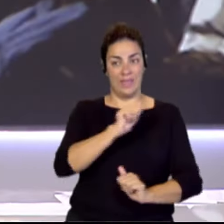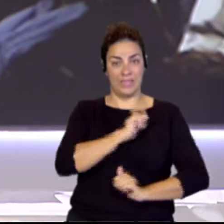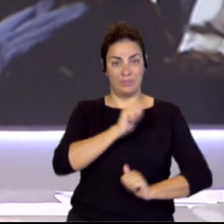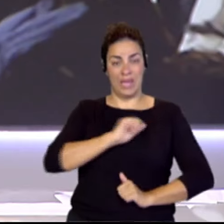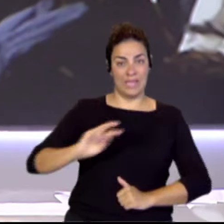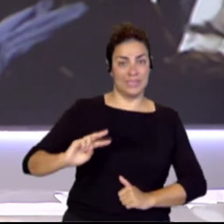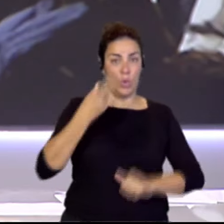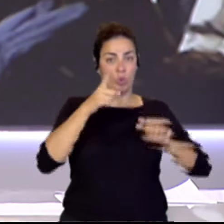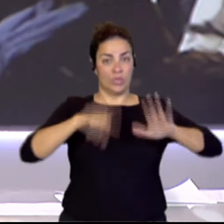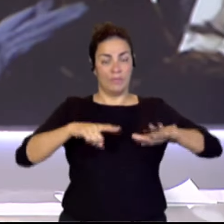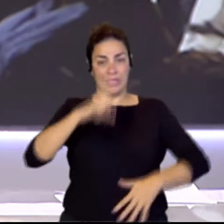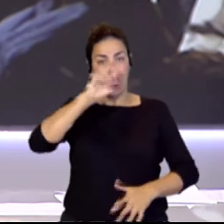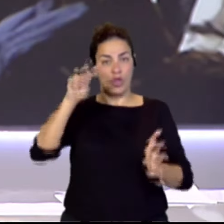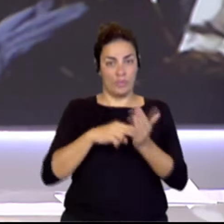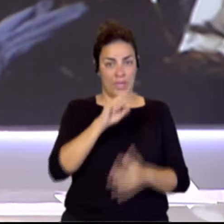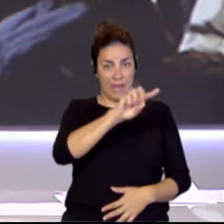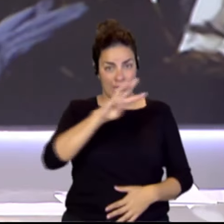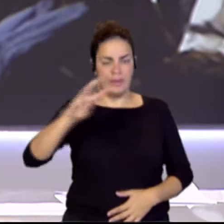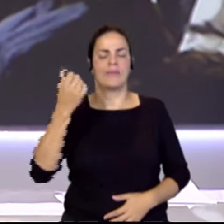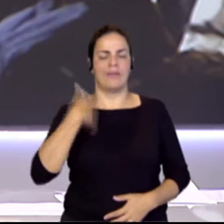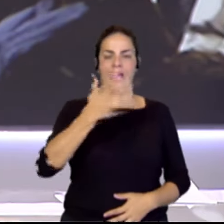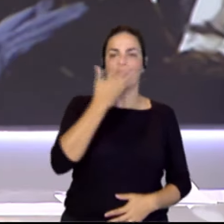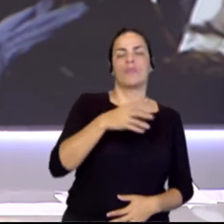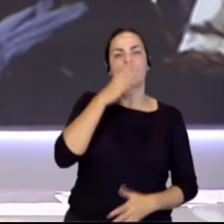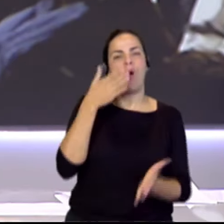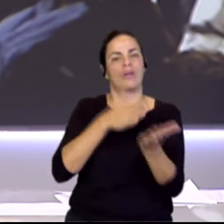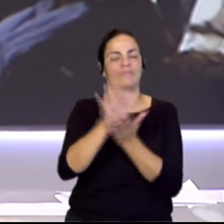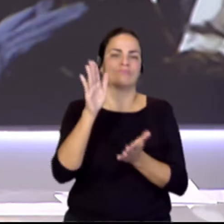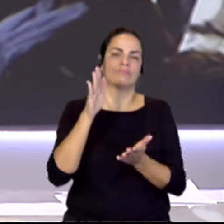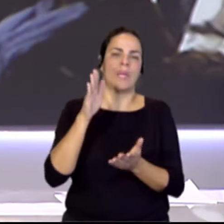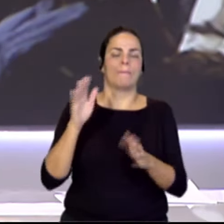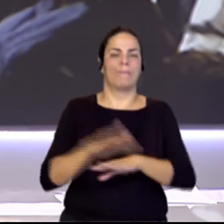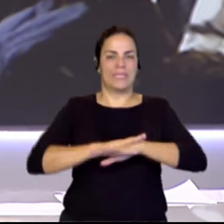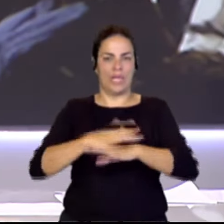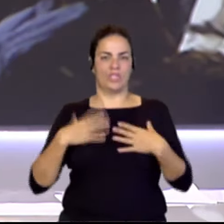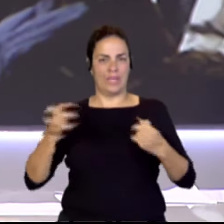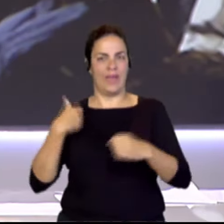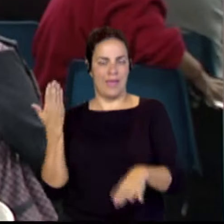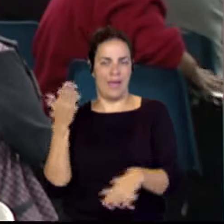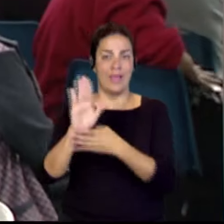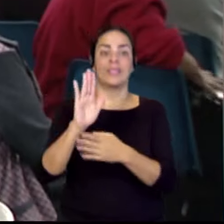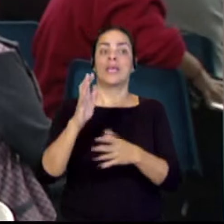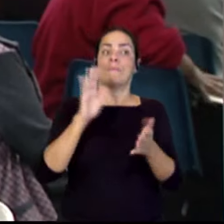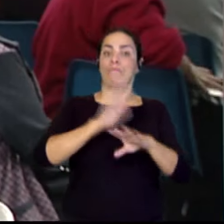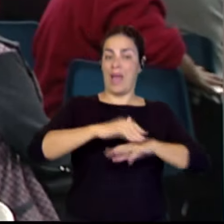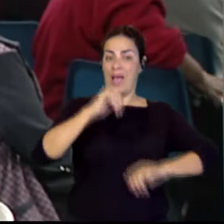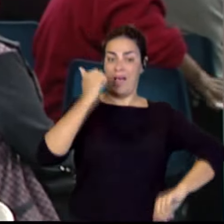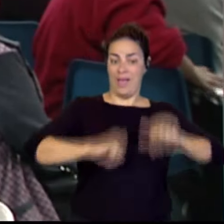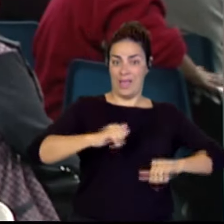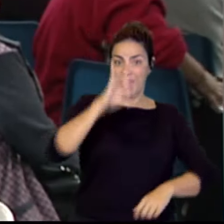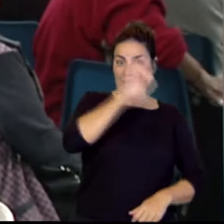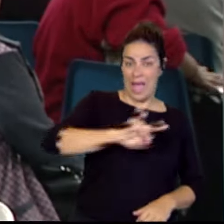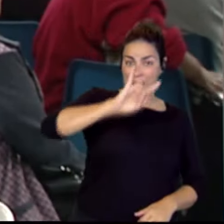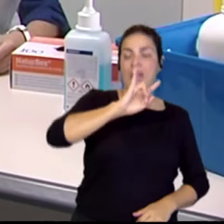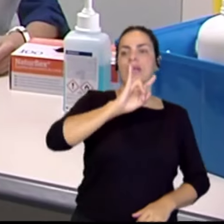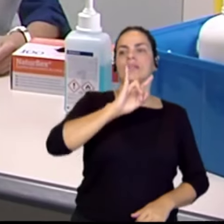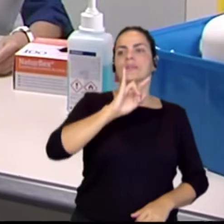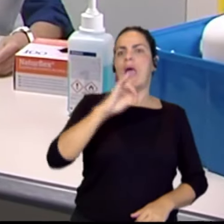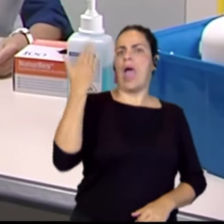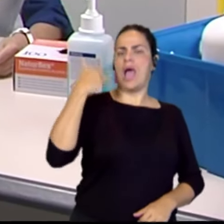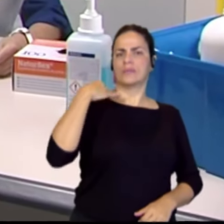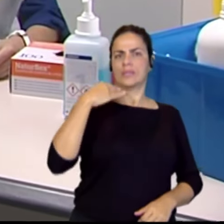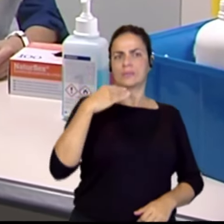semestre del año 2023 publicados por el Ministerio de sanidad por una intervención quirúrgica canaria ha pasado de ser la comunidad